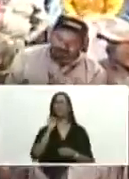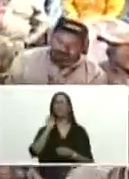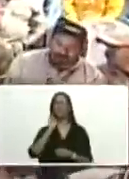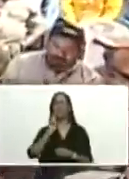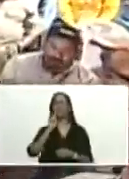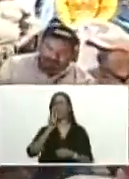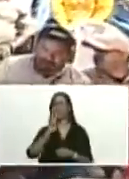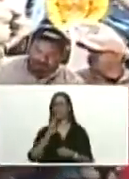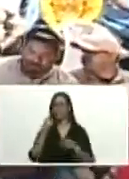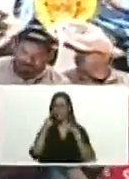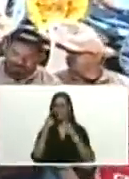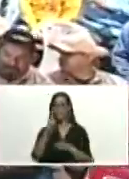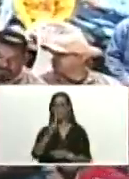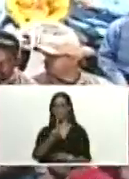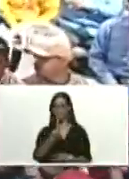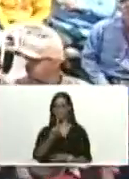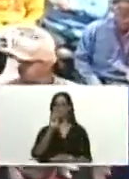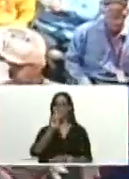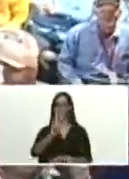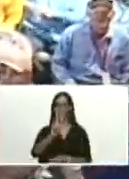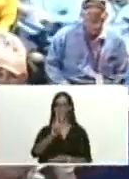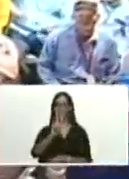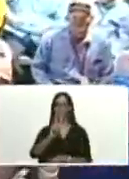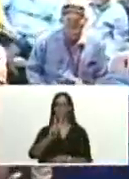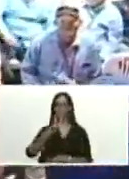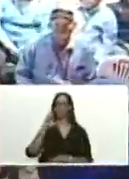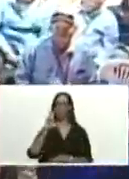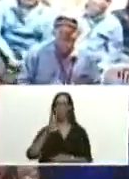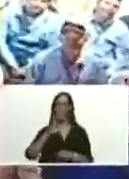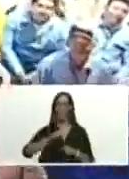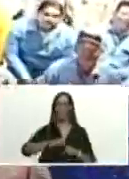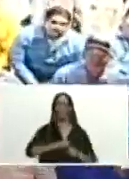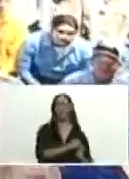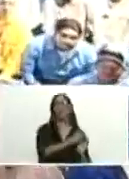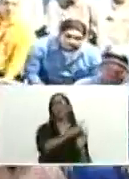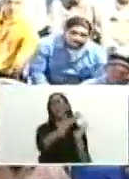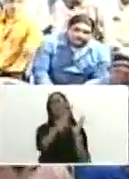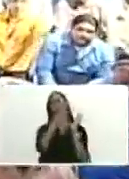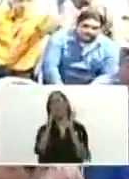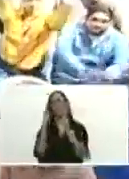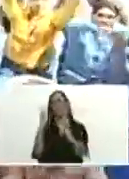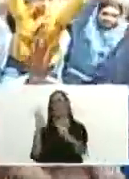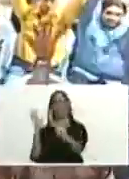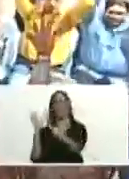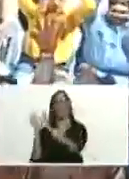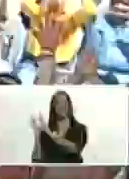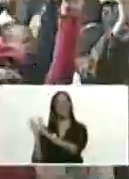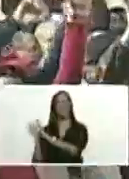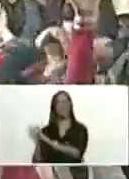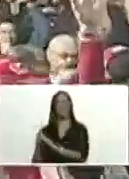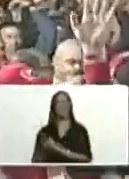la bola a la una a las dos a las tres Ahí va la ola